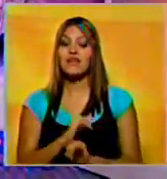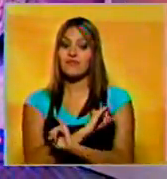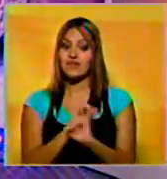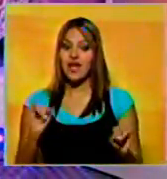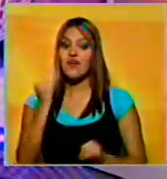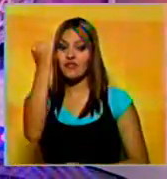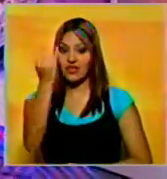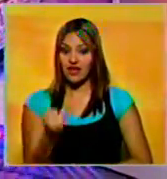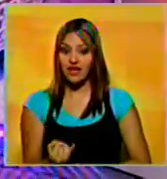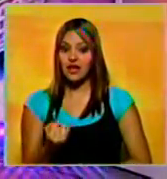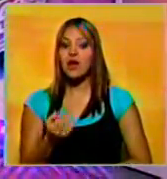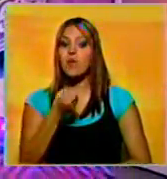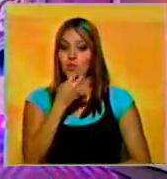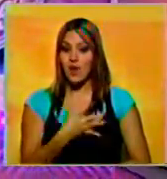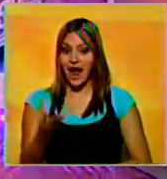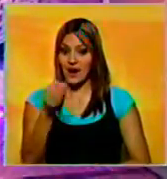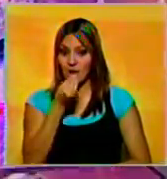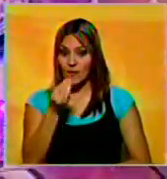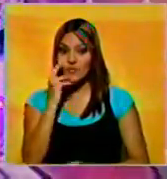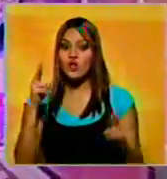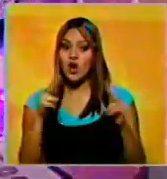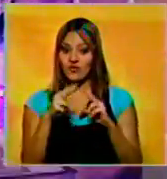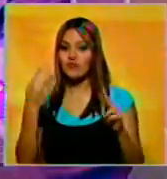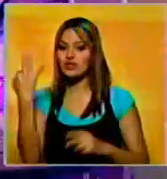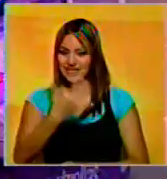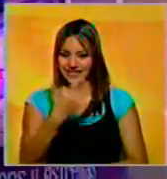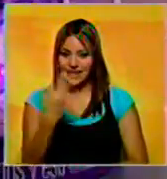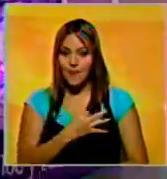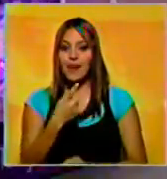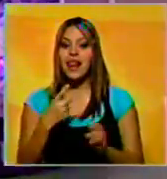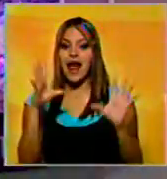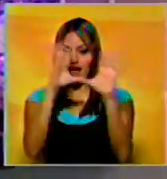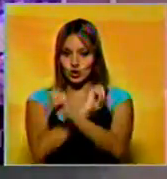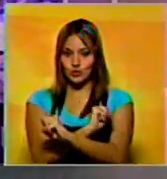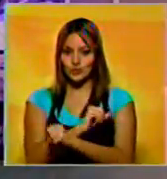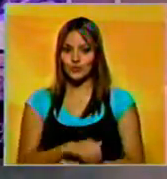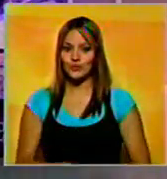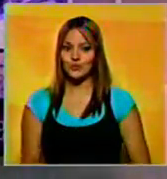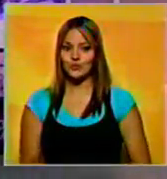Yo soy Federica Guzmán, que tengan buen provecho y los espero como siempre en la emisión estelar de Estrenos y Estrellas.